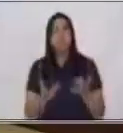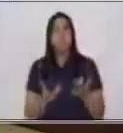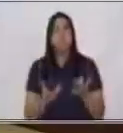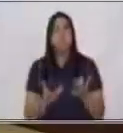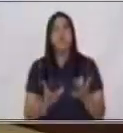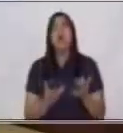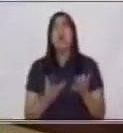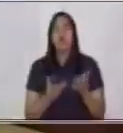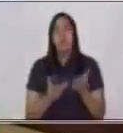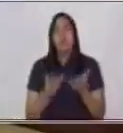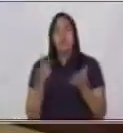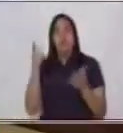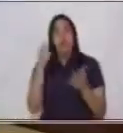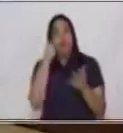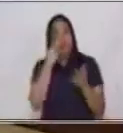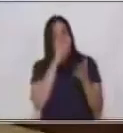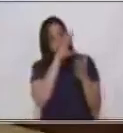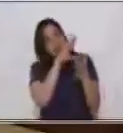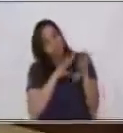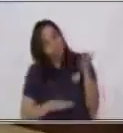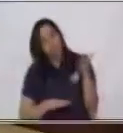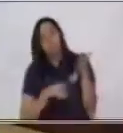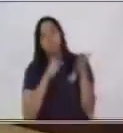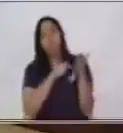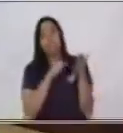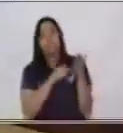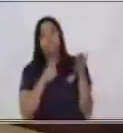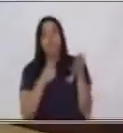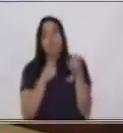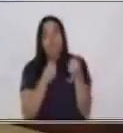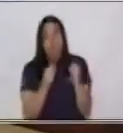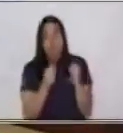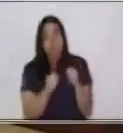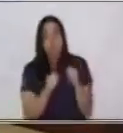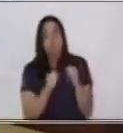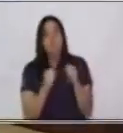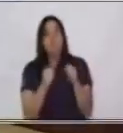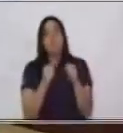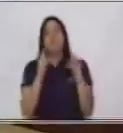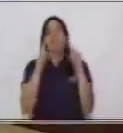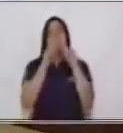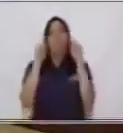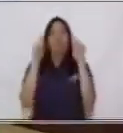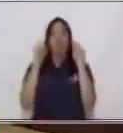Con base a esto, entonces, ahora realicemos el esquema.